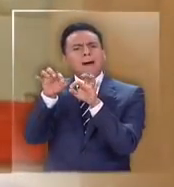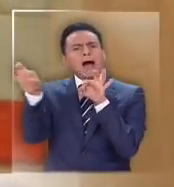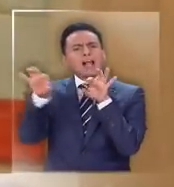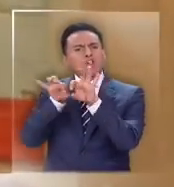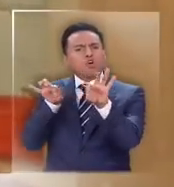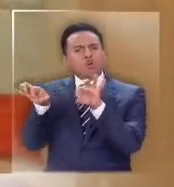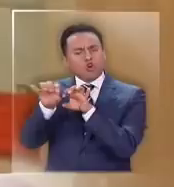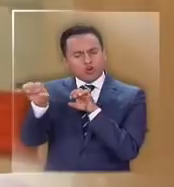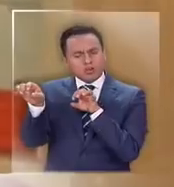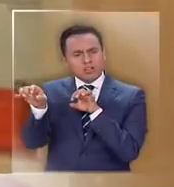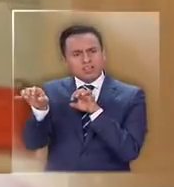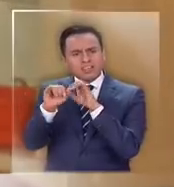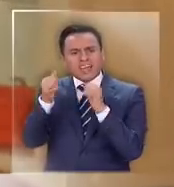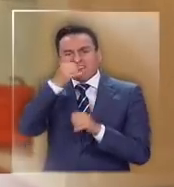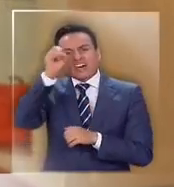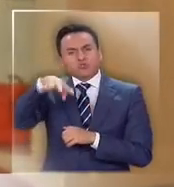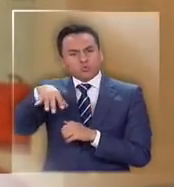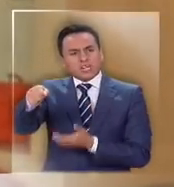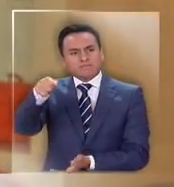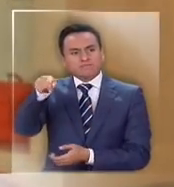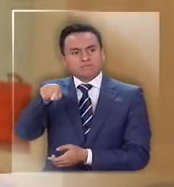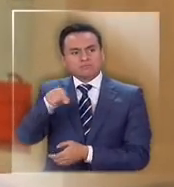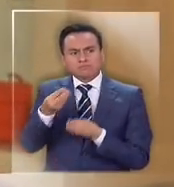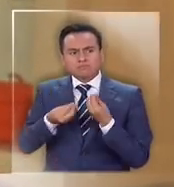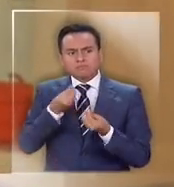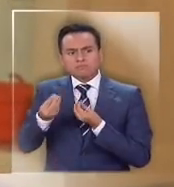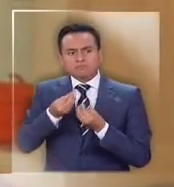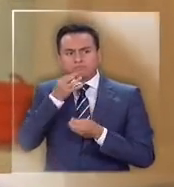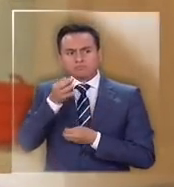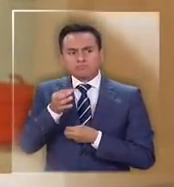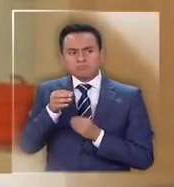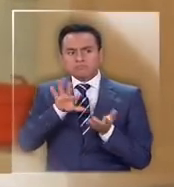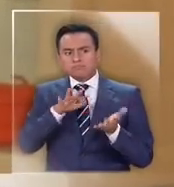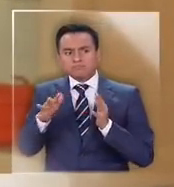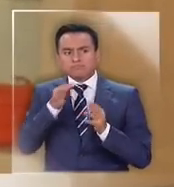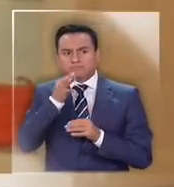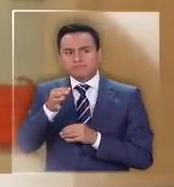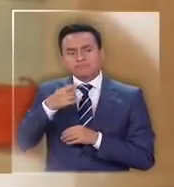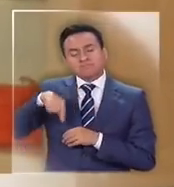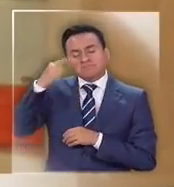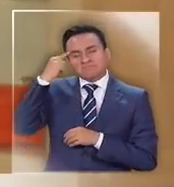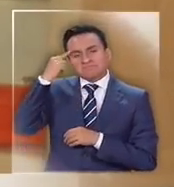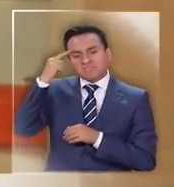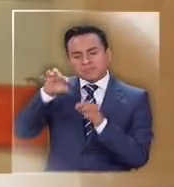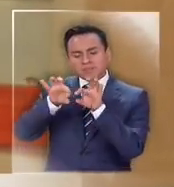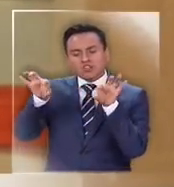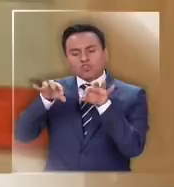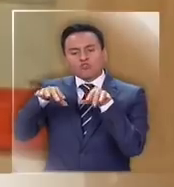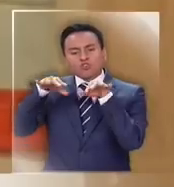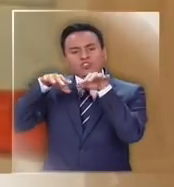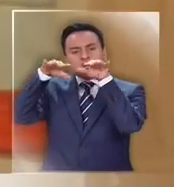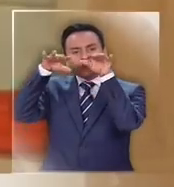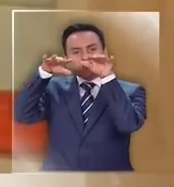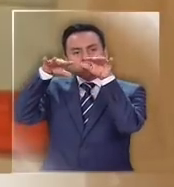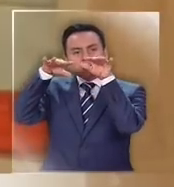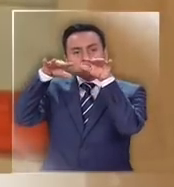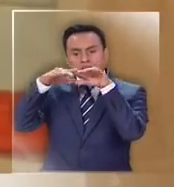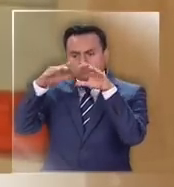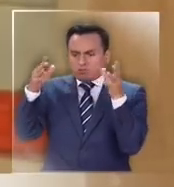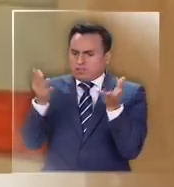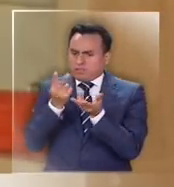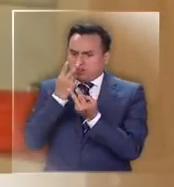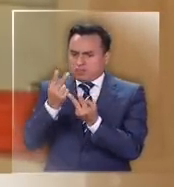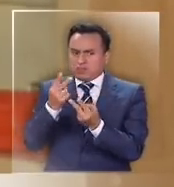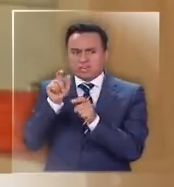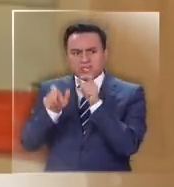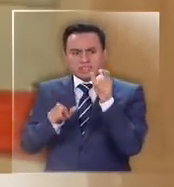en una bolsa de esas de basura, y resulta que, al parecer, por lo que pensamos, los palos flotaron y la bolsa apareció y